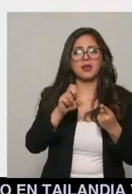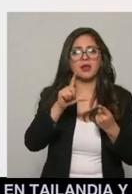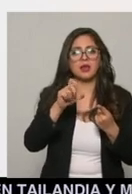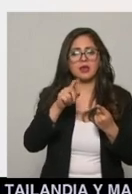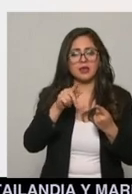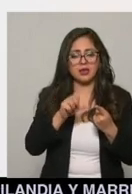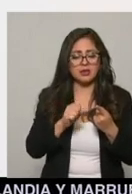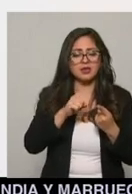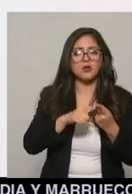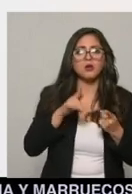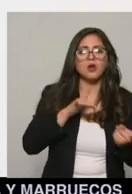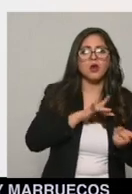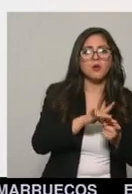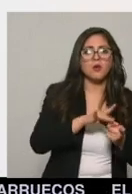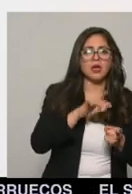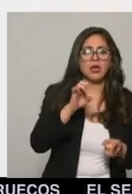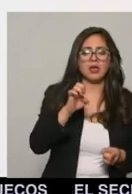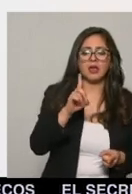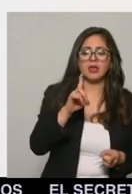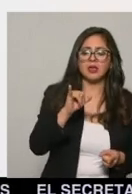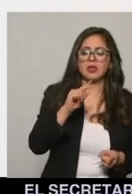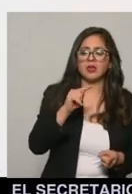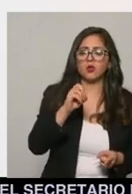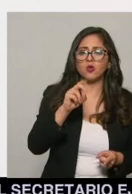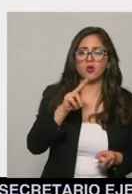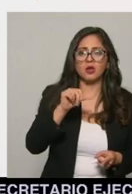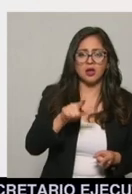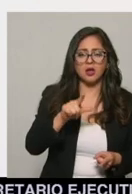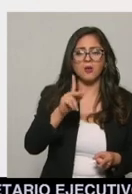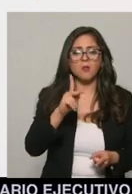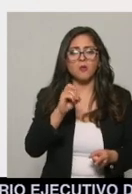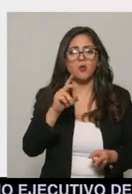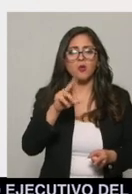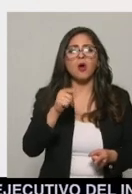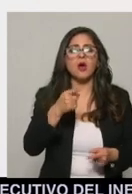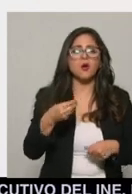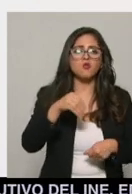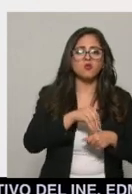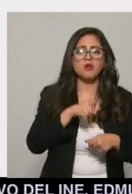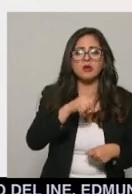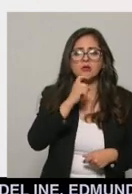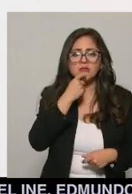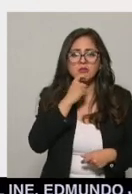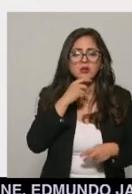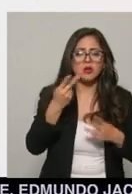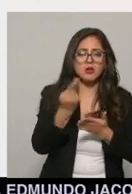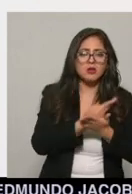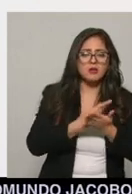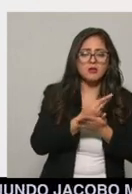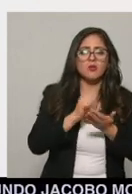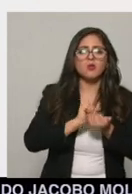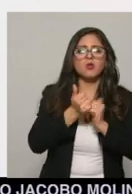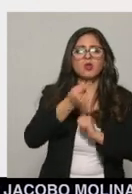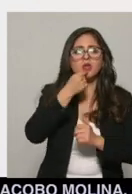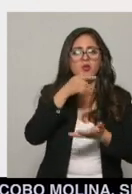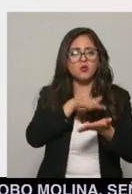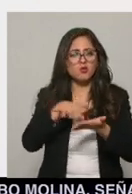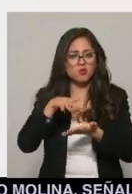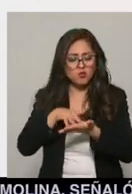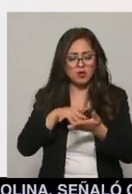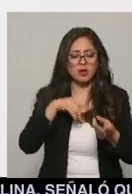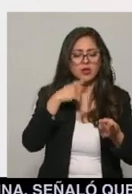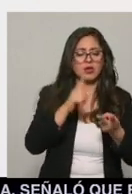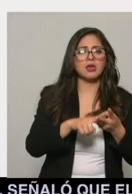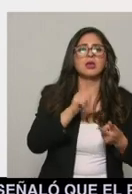con patrocinio de Editorial Porrúa, que es una serie animada que fomenta la lectura en los niños. Está Lengua